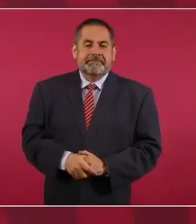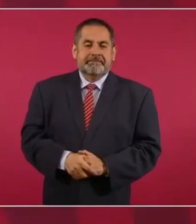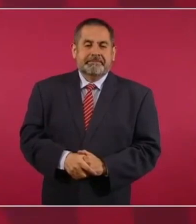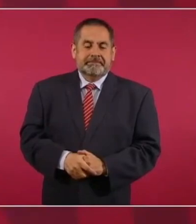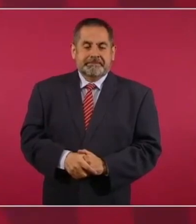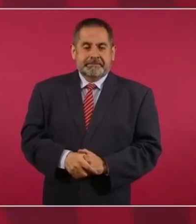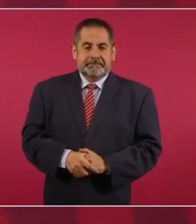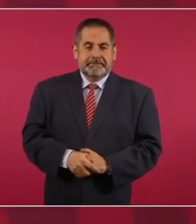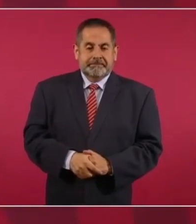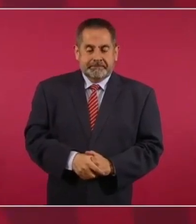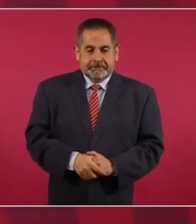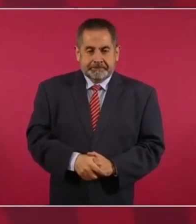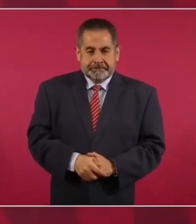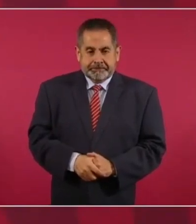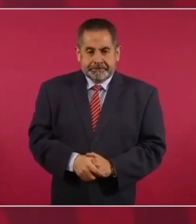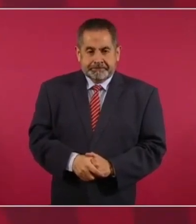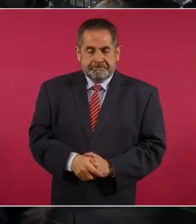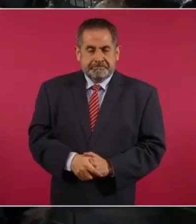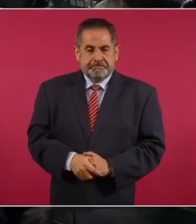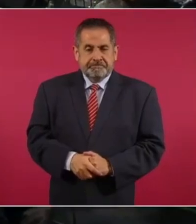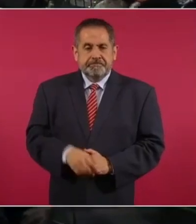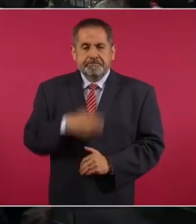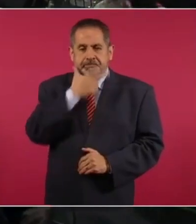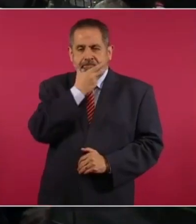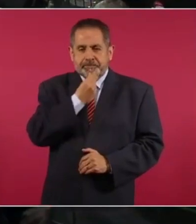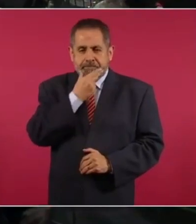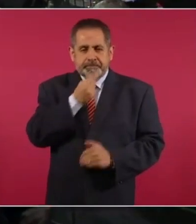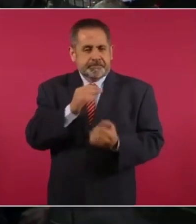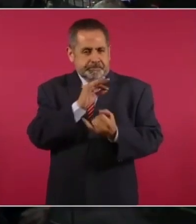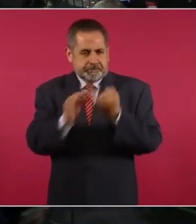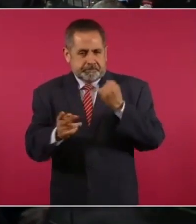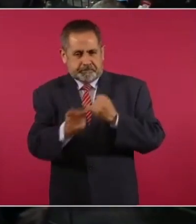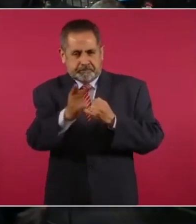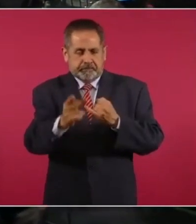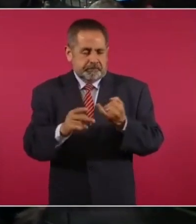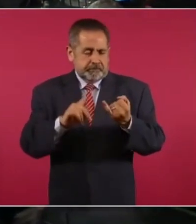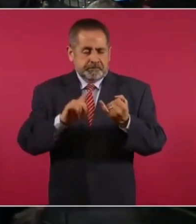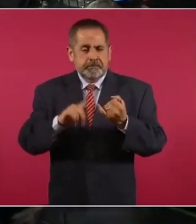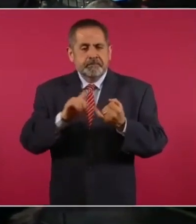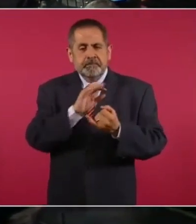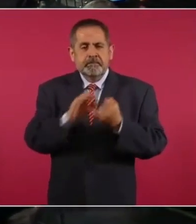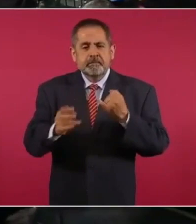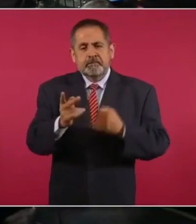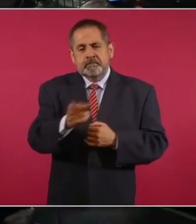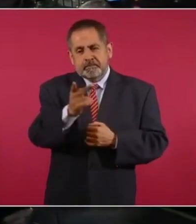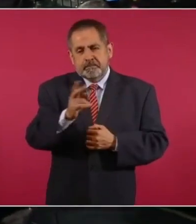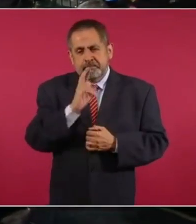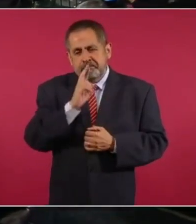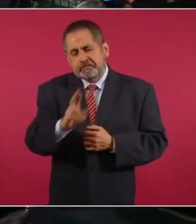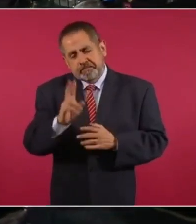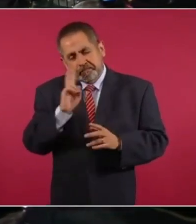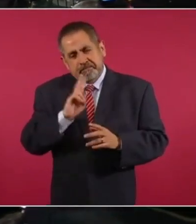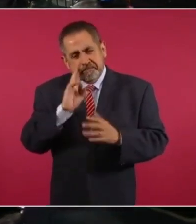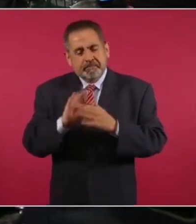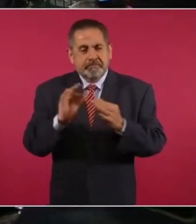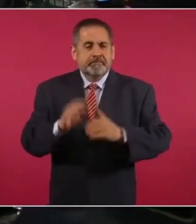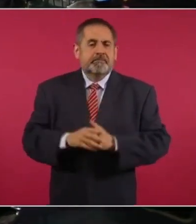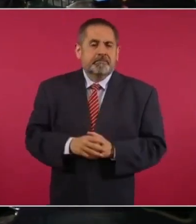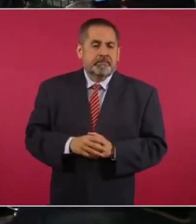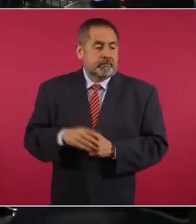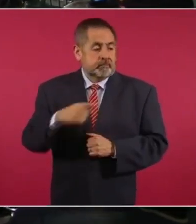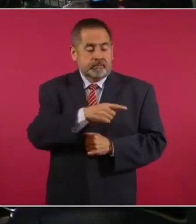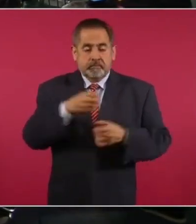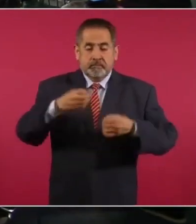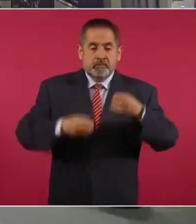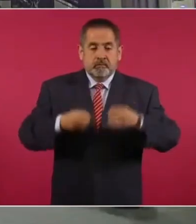Bien, y finalmente, esta pregunta quisiera me la contestara porque el juez